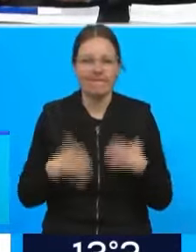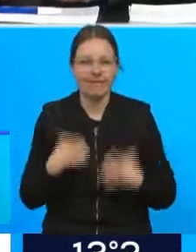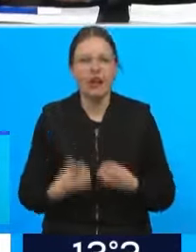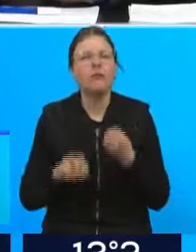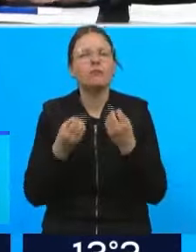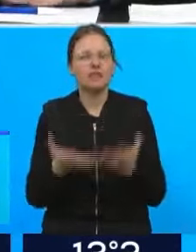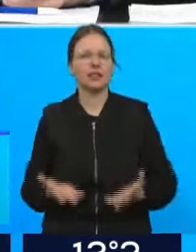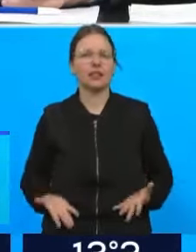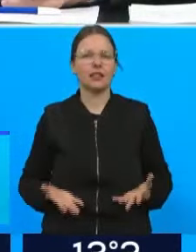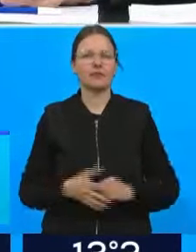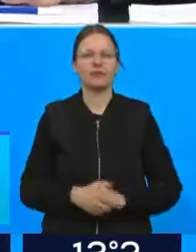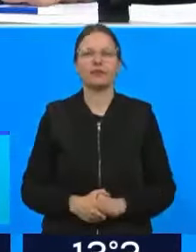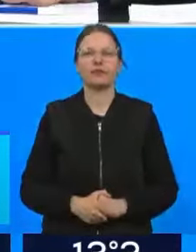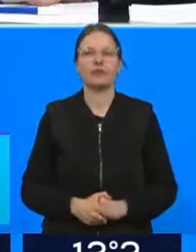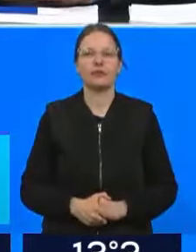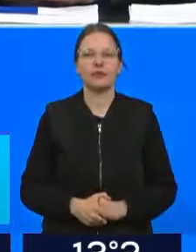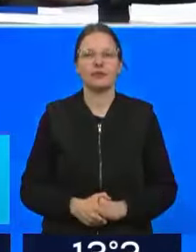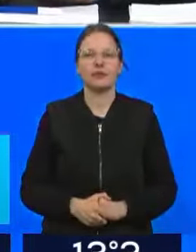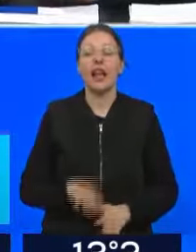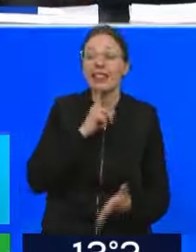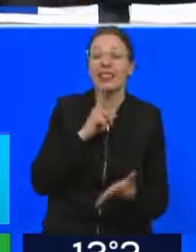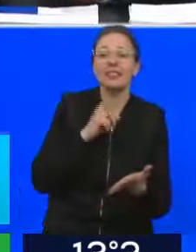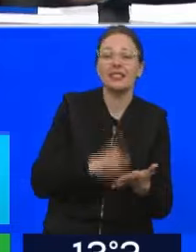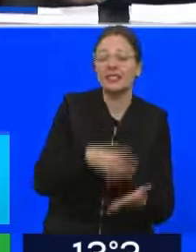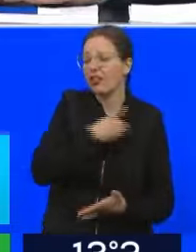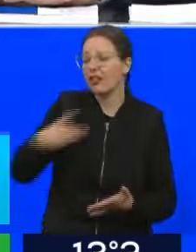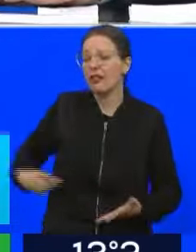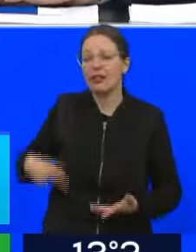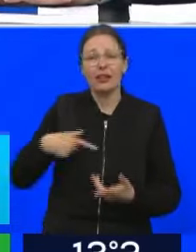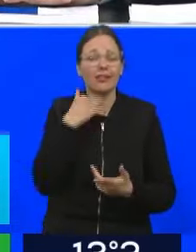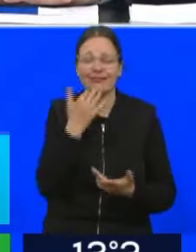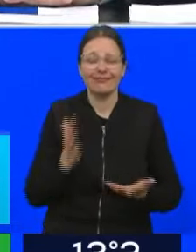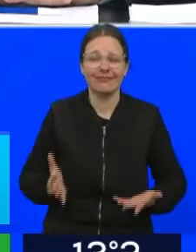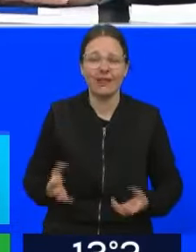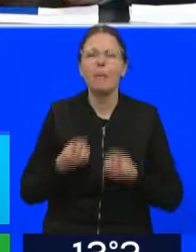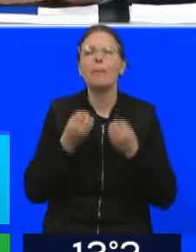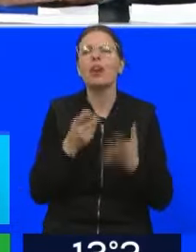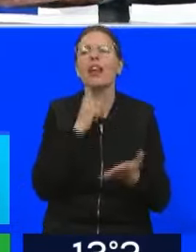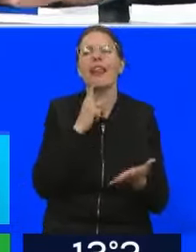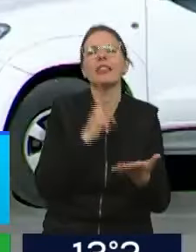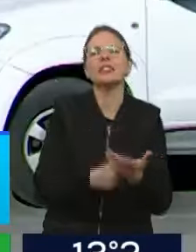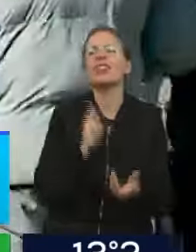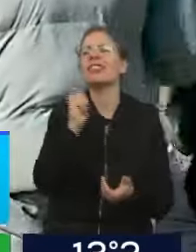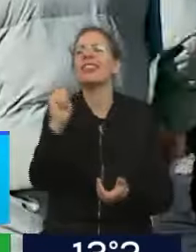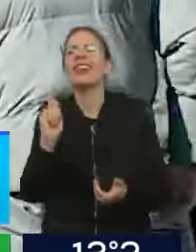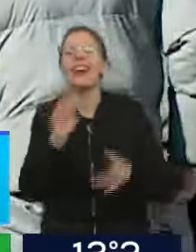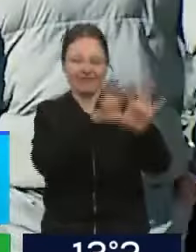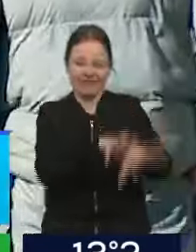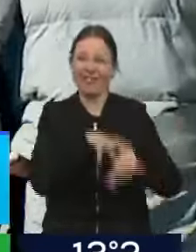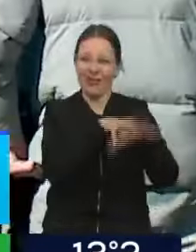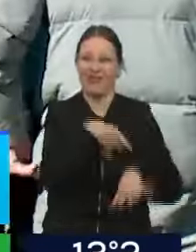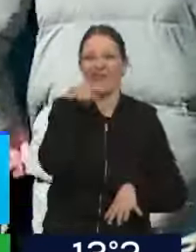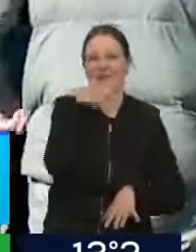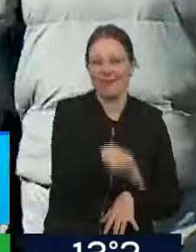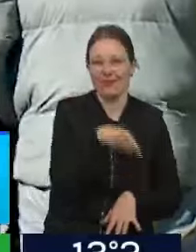ajenos al gobierno, sobre esta decisión, porque los intendentes ven que la presión viene de los productores y el primer lugar que golpean la